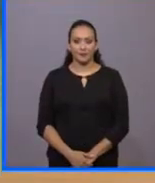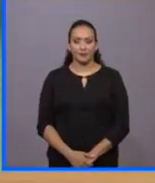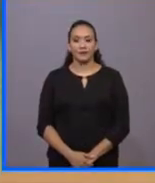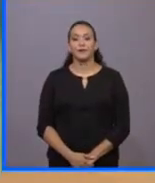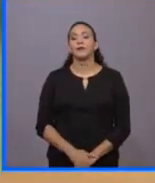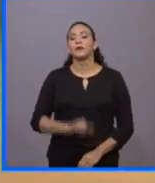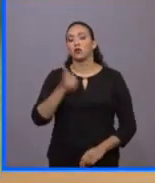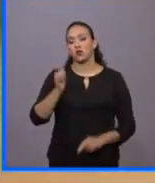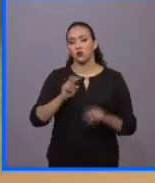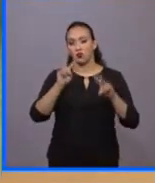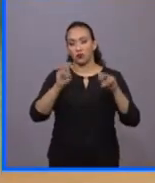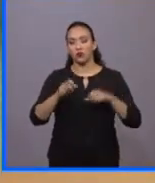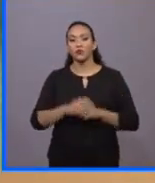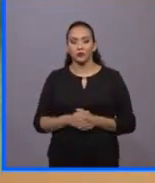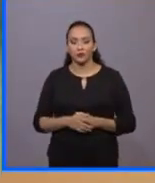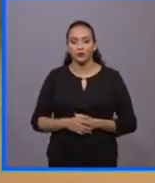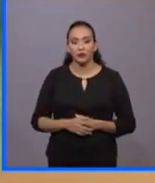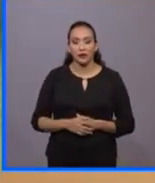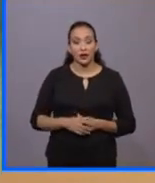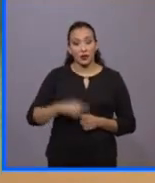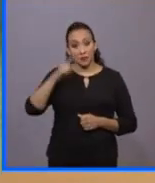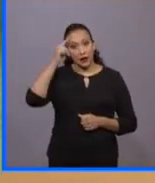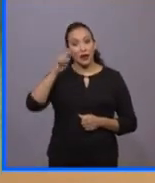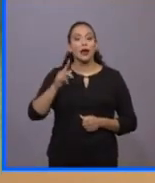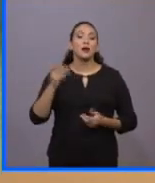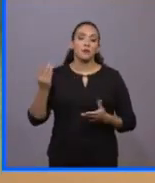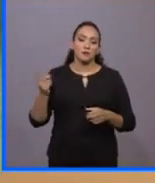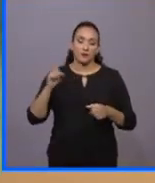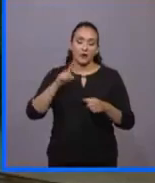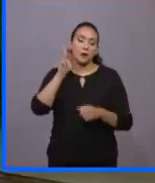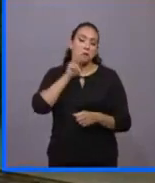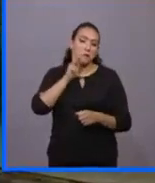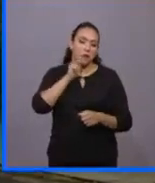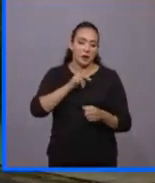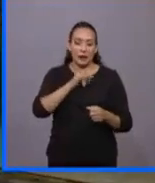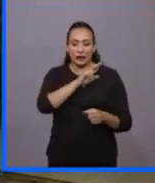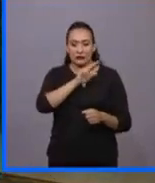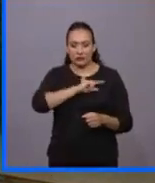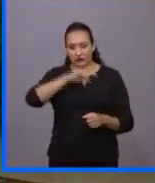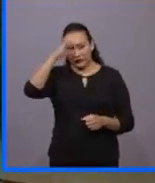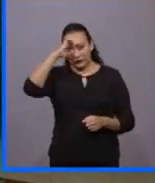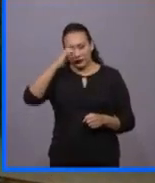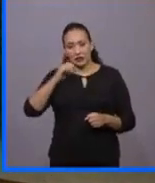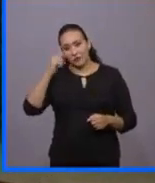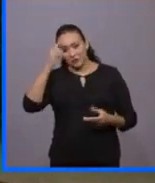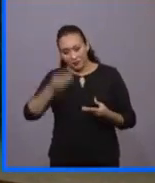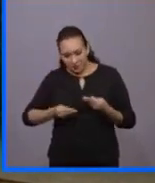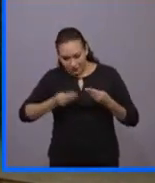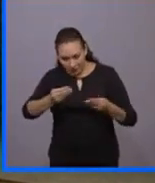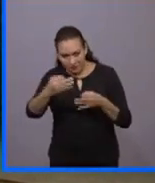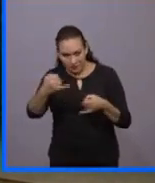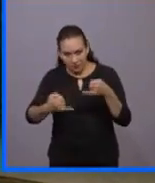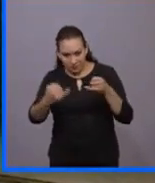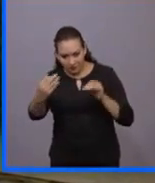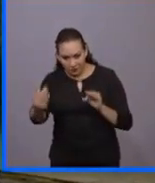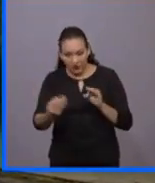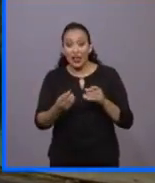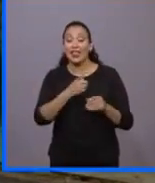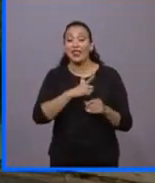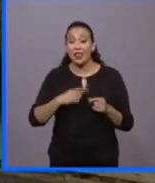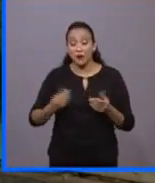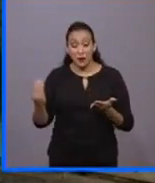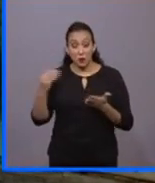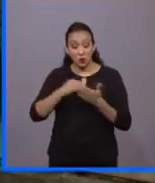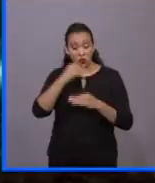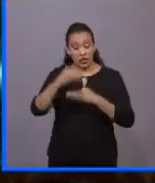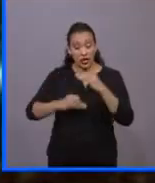En otras noticias, para integrar la prueba pericial en el proceso de justicia, se deben analizar los elementos y las